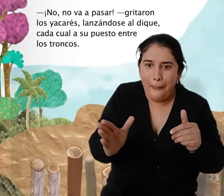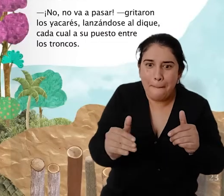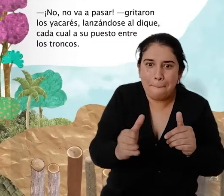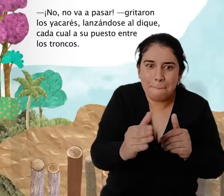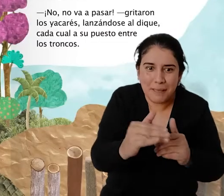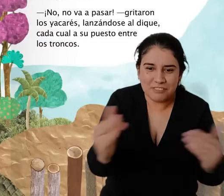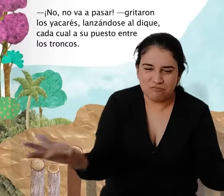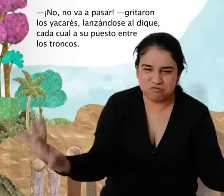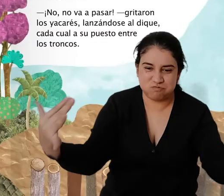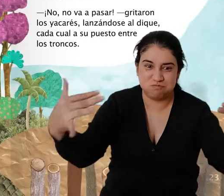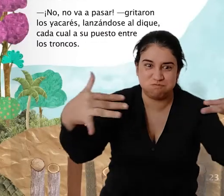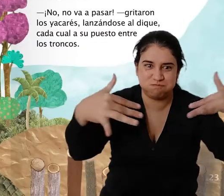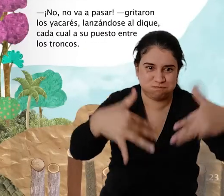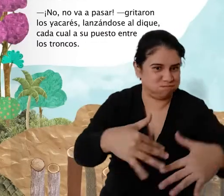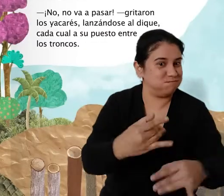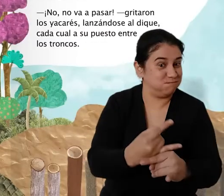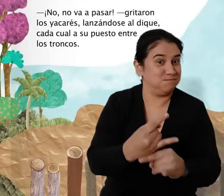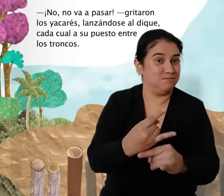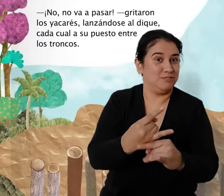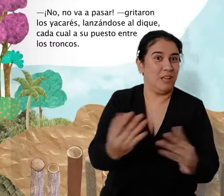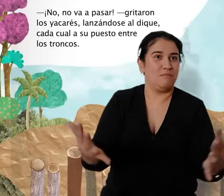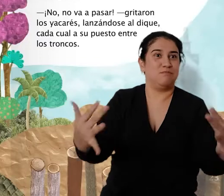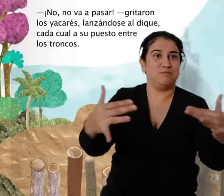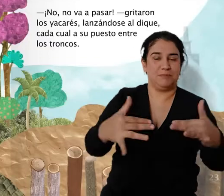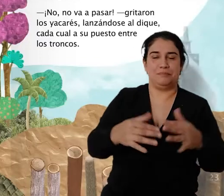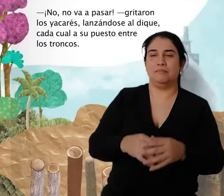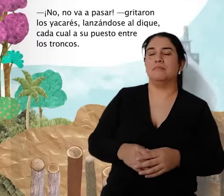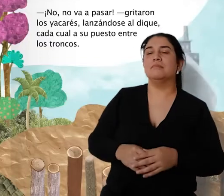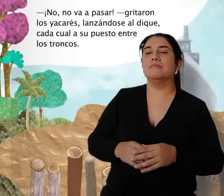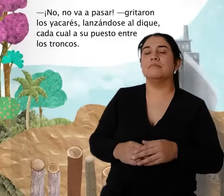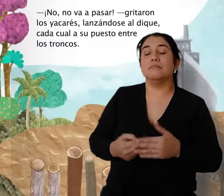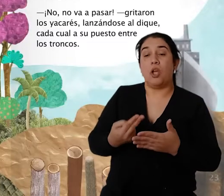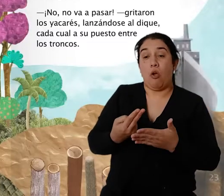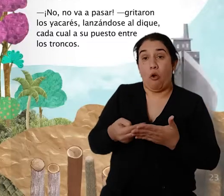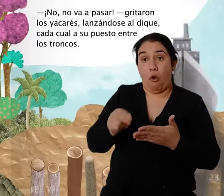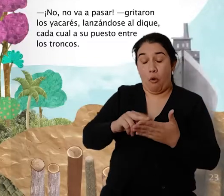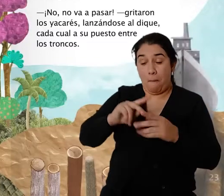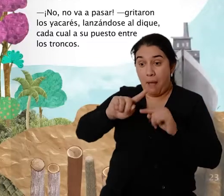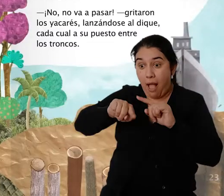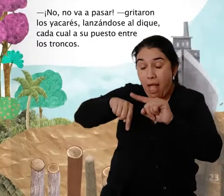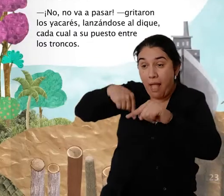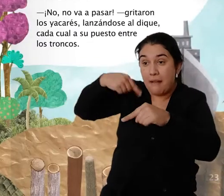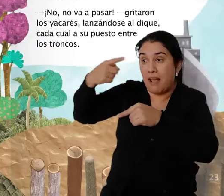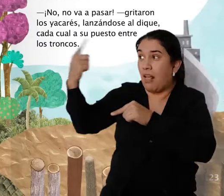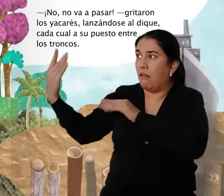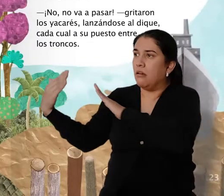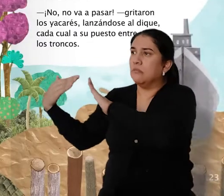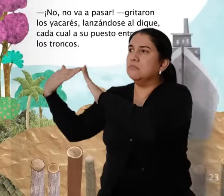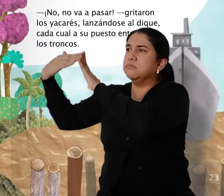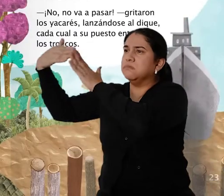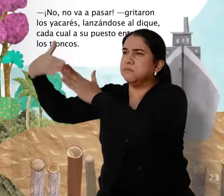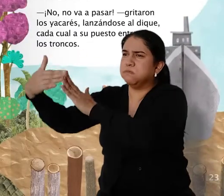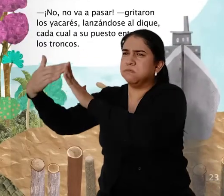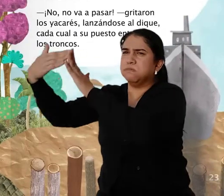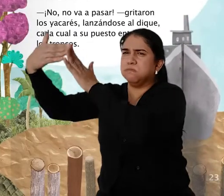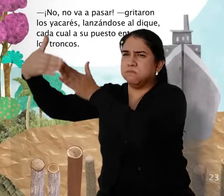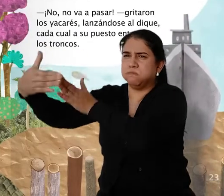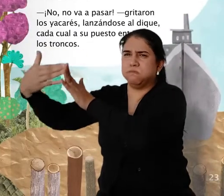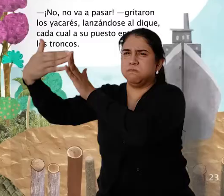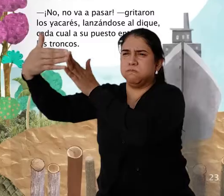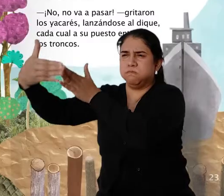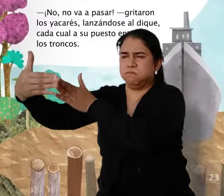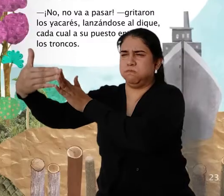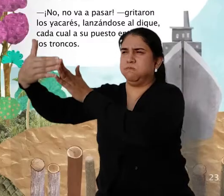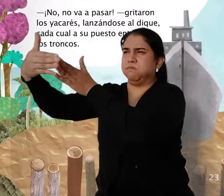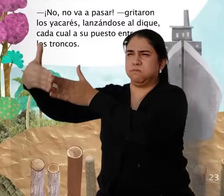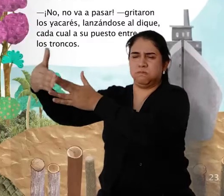Pero al día siguiente, volvió el vapor, y cuando los yacarés miraron el buque, quedaron mudos